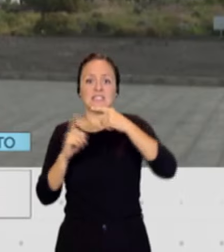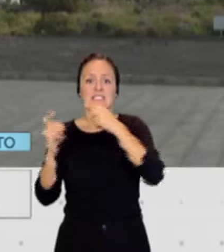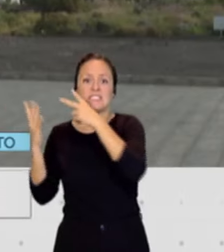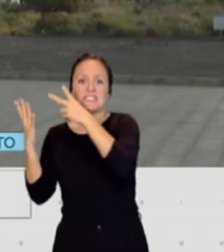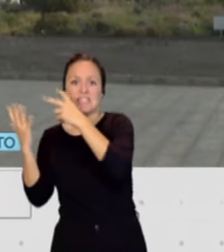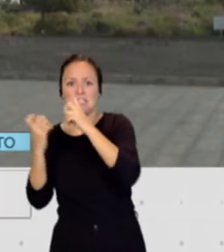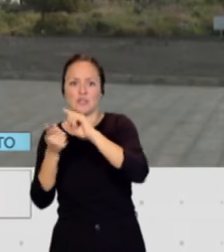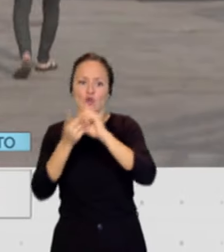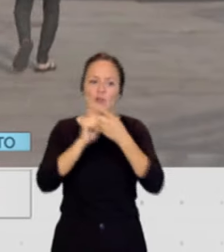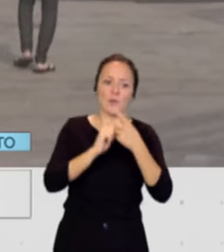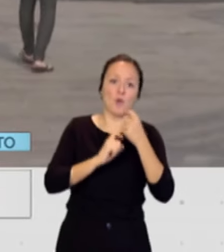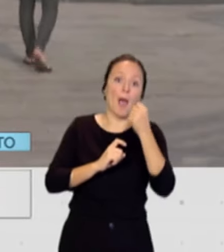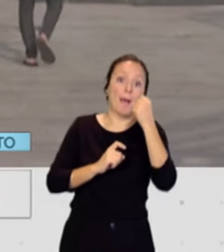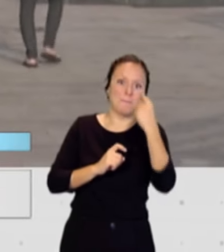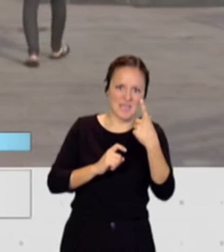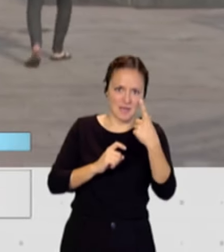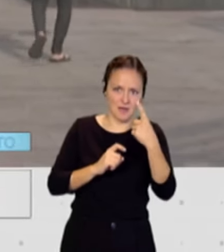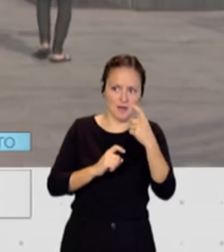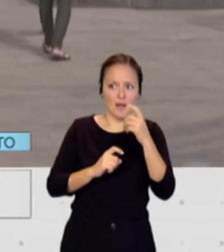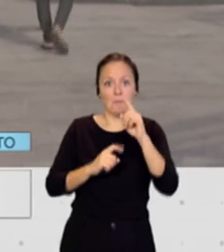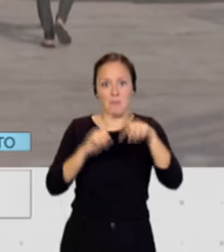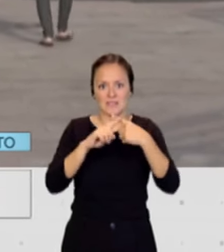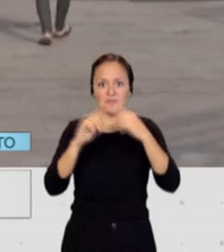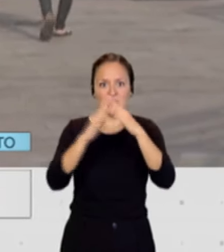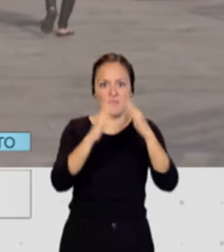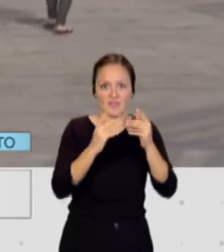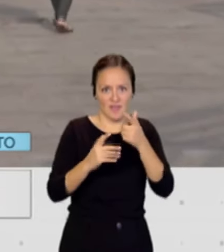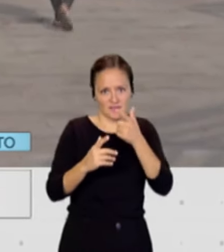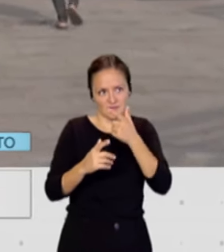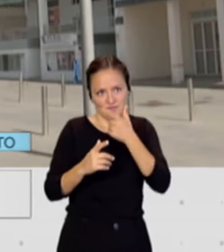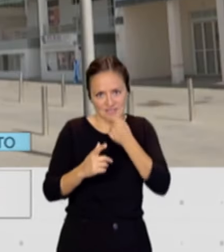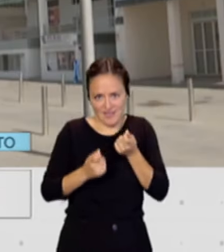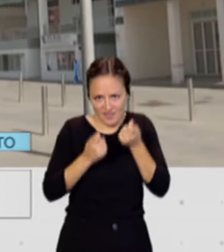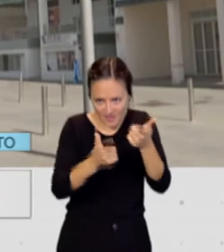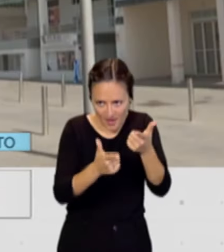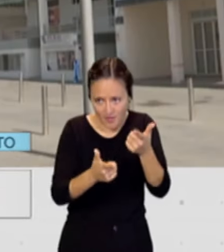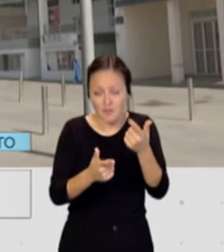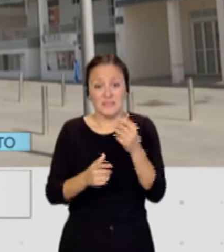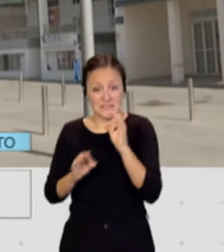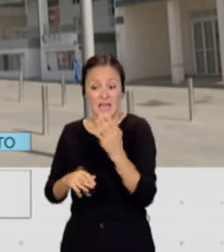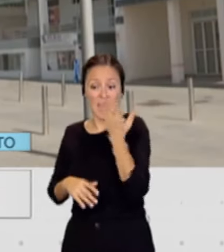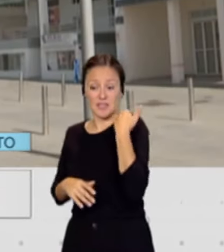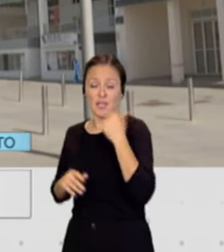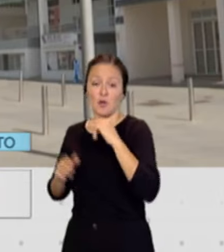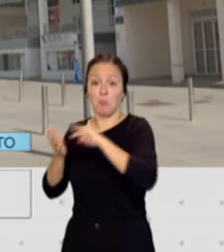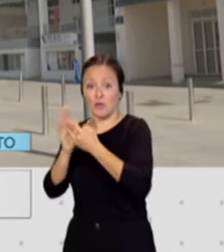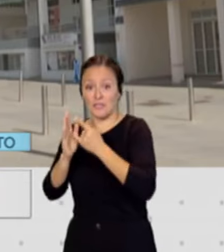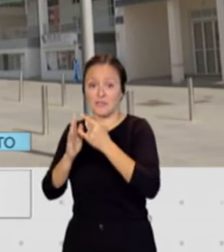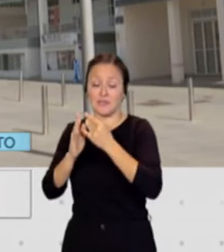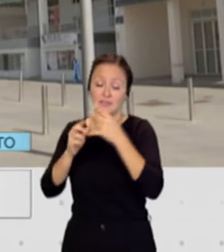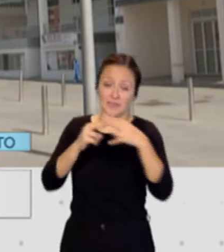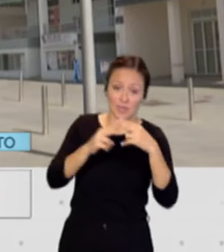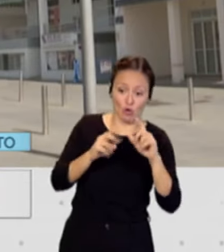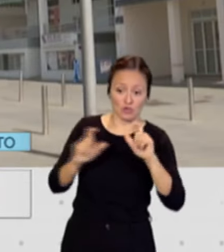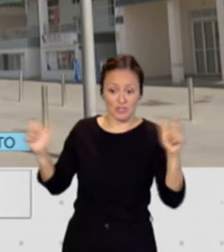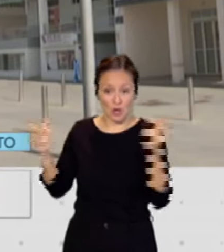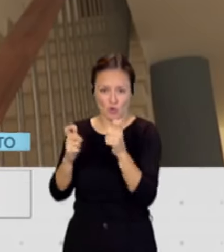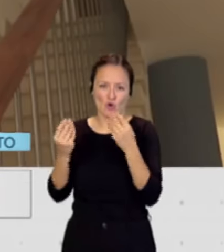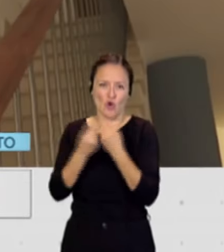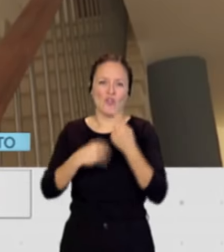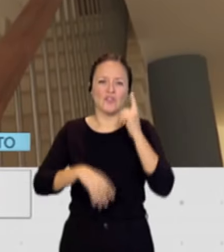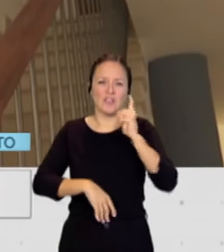facilite el acceso a esas viviendas bueno efectivamente ayer teníamos una reunión eh político técnica eh con con la dirección de salud